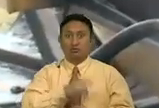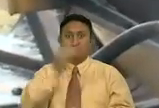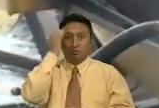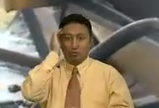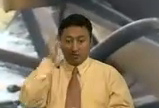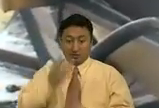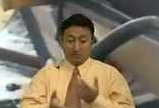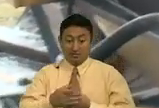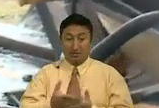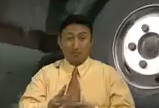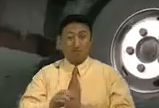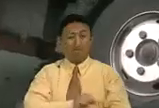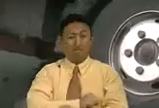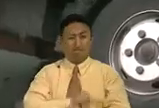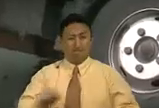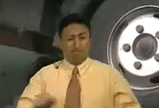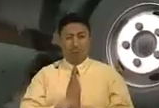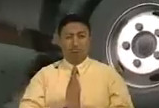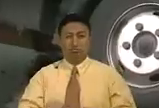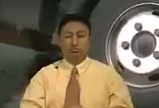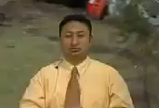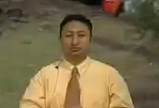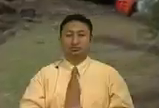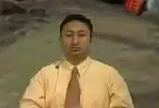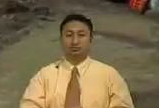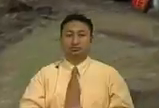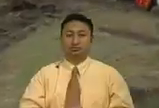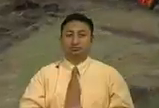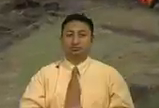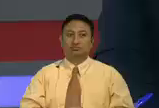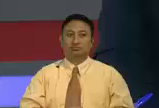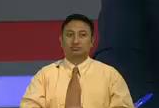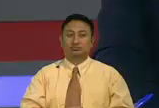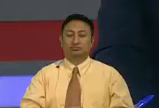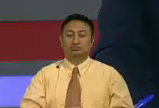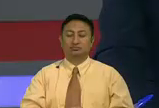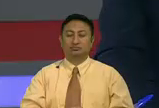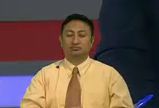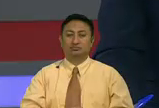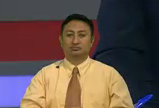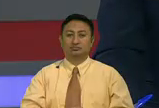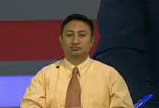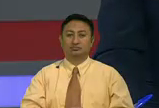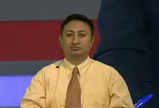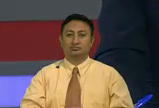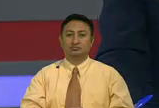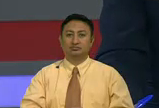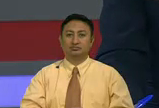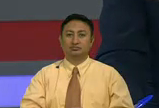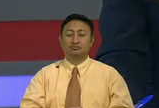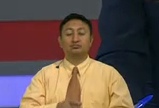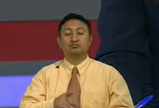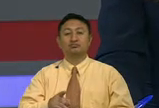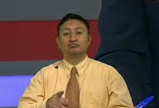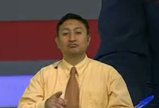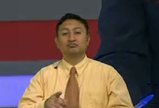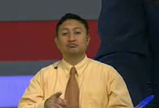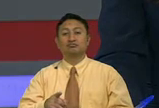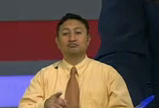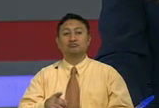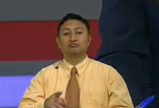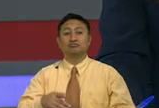pudo explotar, informó Héctor Romero. Y un vehículo de transporte escolar derrapó en la